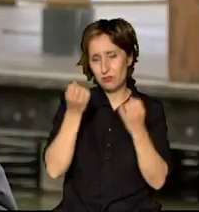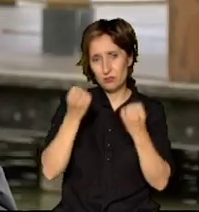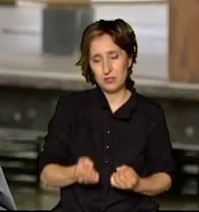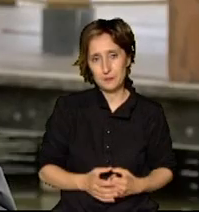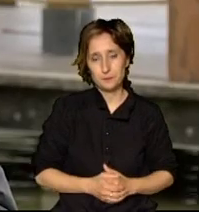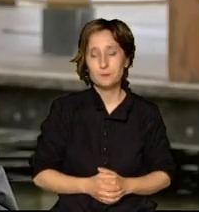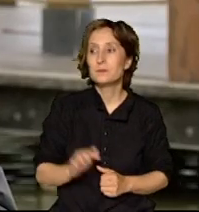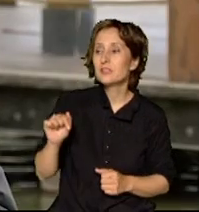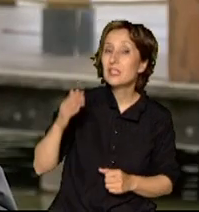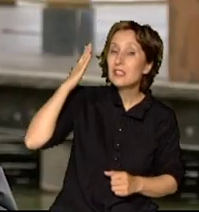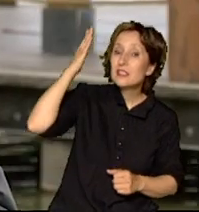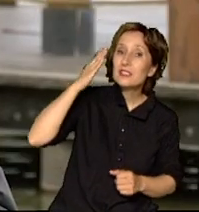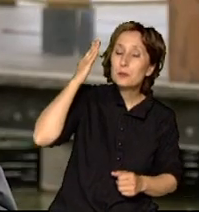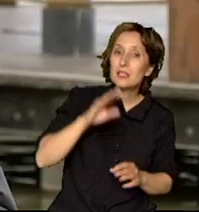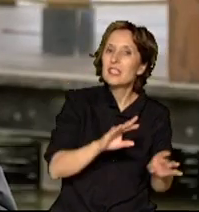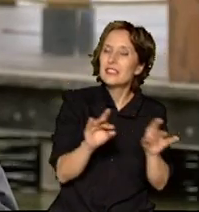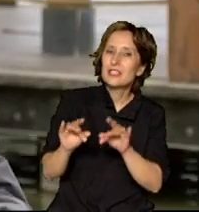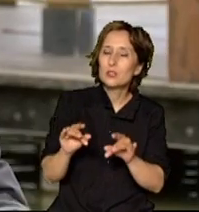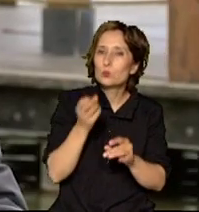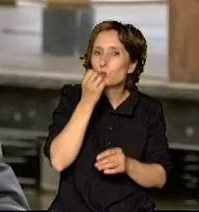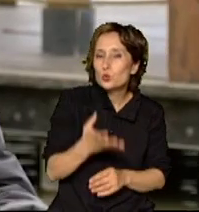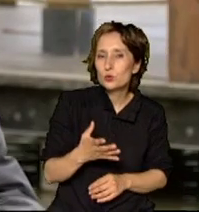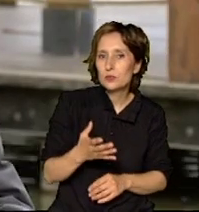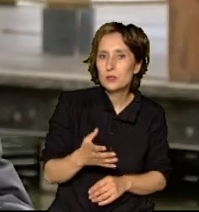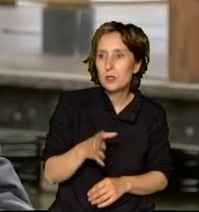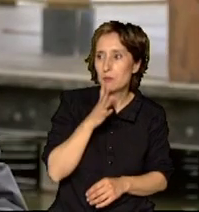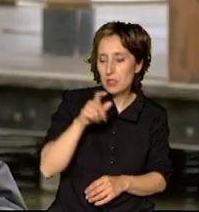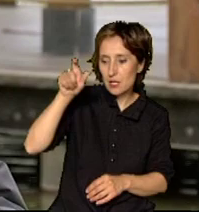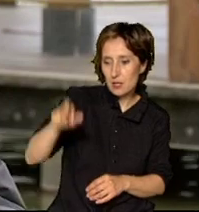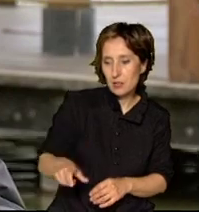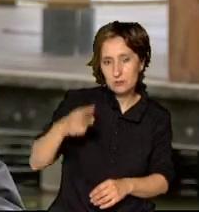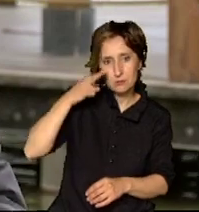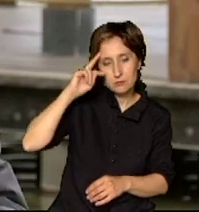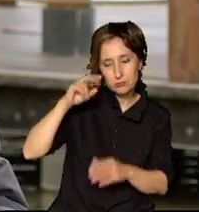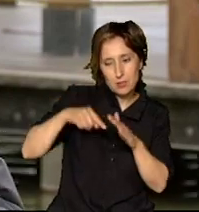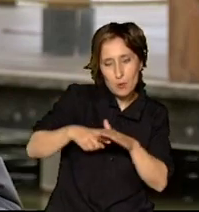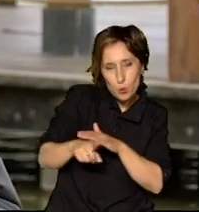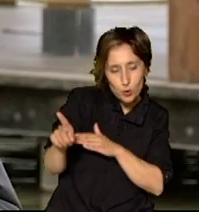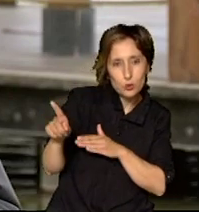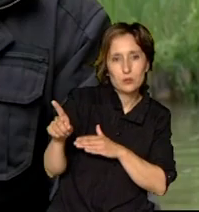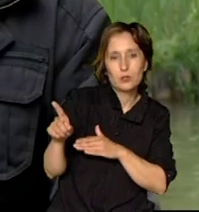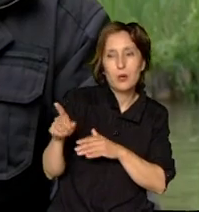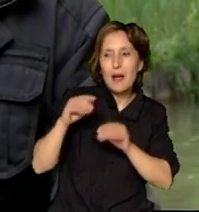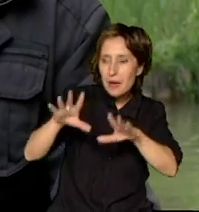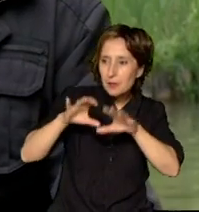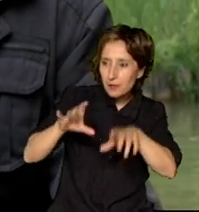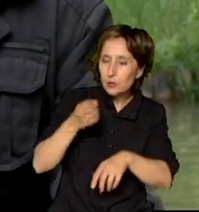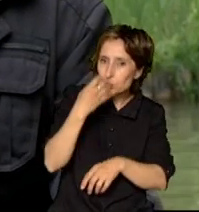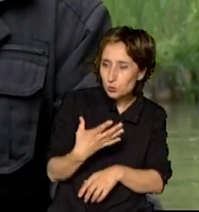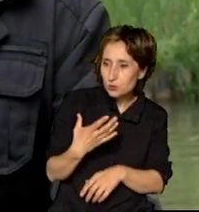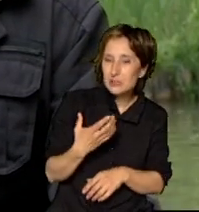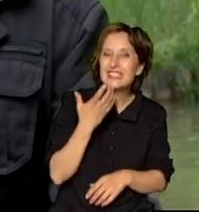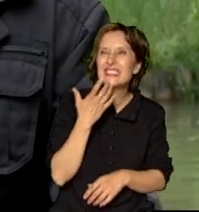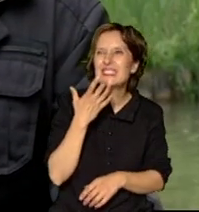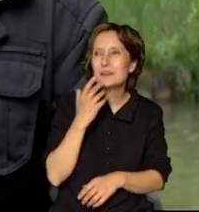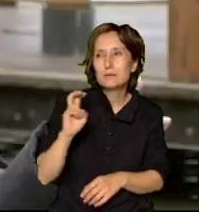¿no? Navarra es un buen territorio para un físico para evolucionar, para desarrollarse, para estar o para aprender. Si te